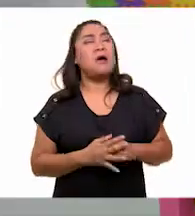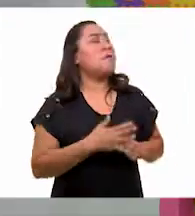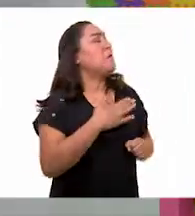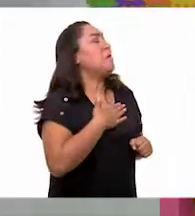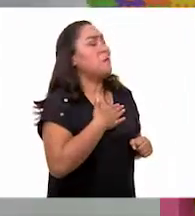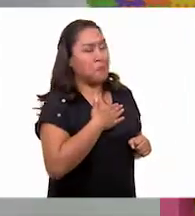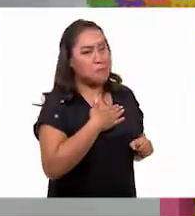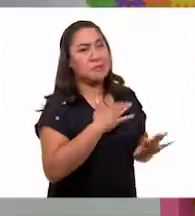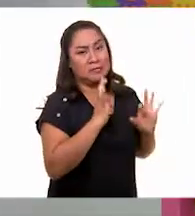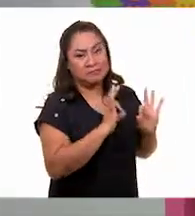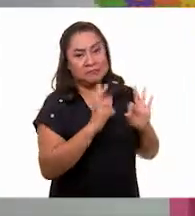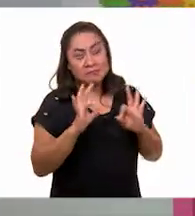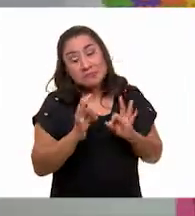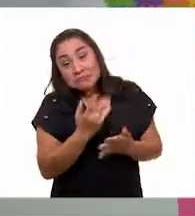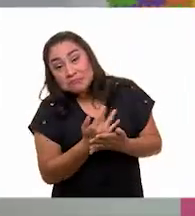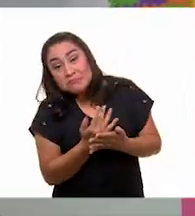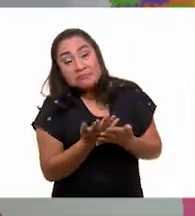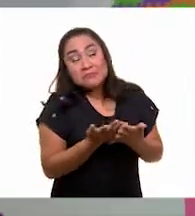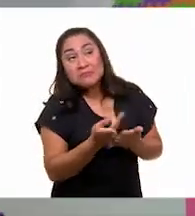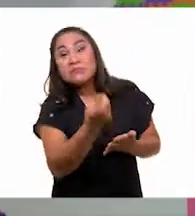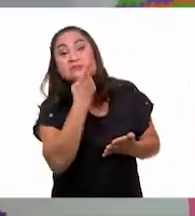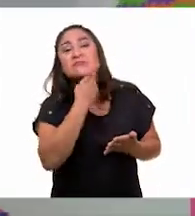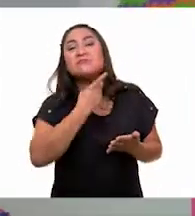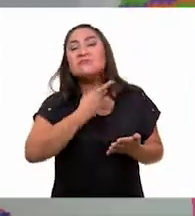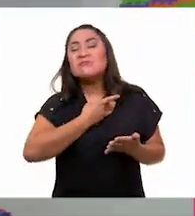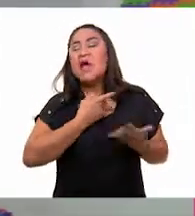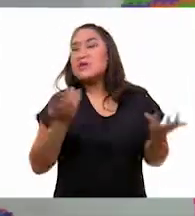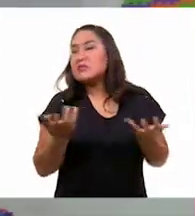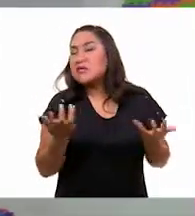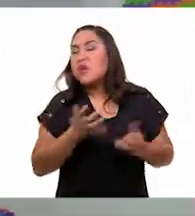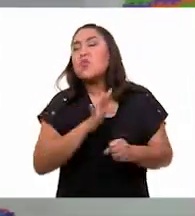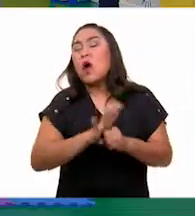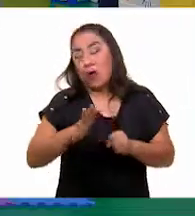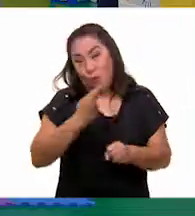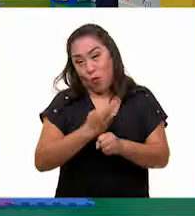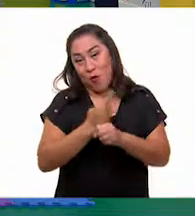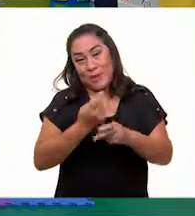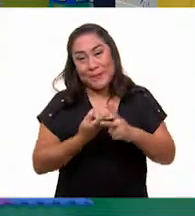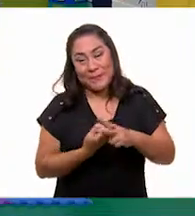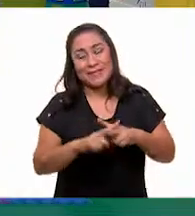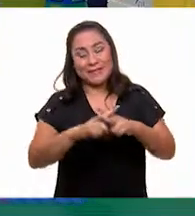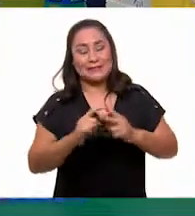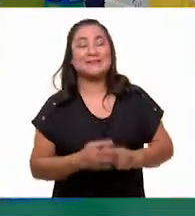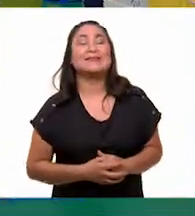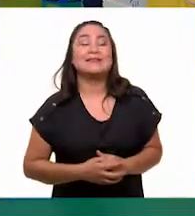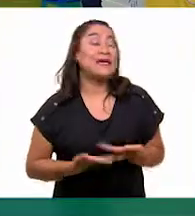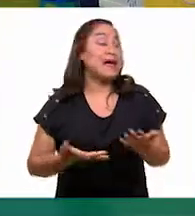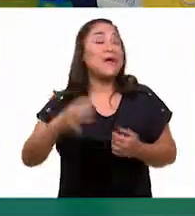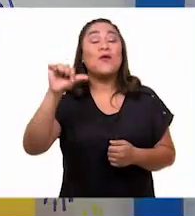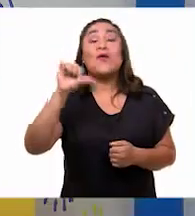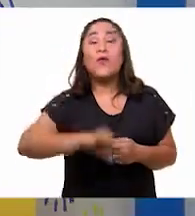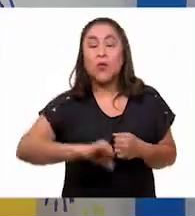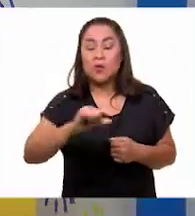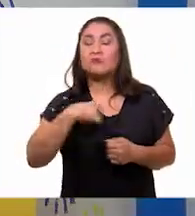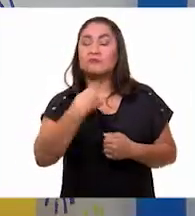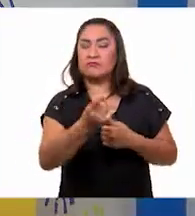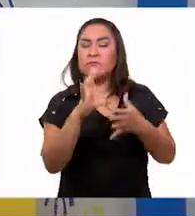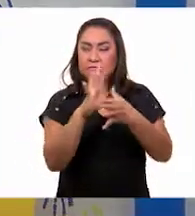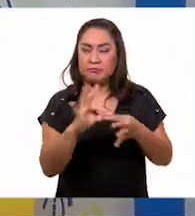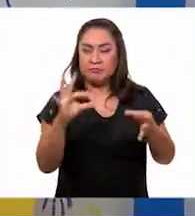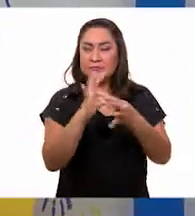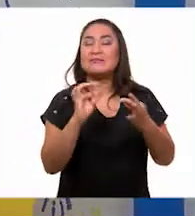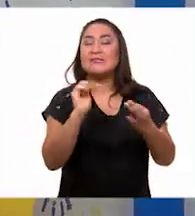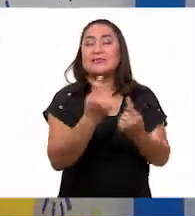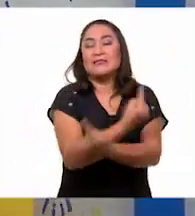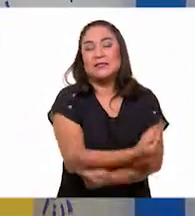listo y esperando a que nos digas ¿qué es lo que debemos hacer para comenzar? Bueno, pues el día de hoy quiero comentarles a nuestras